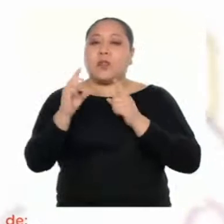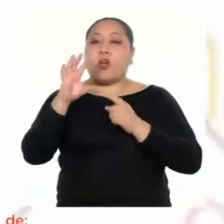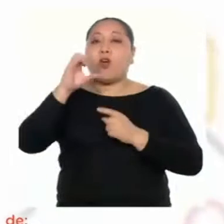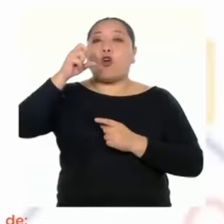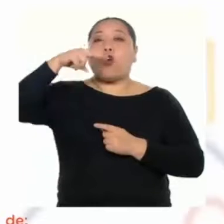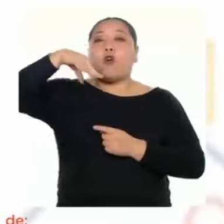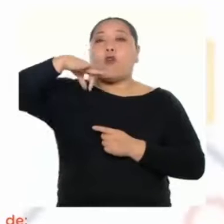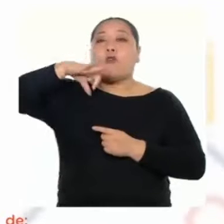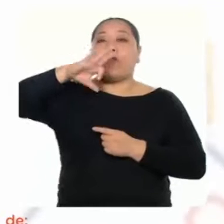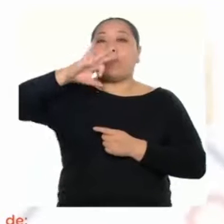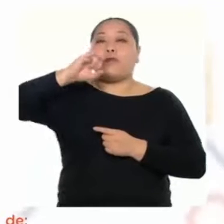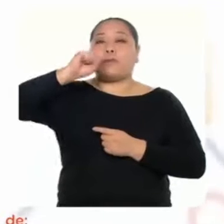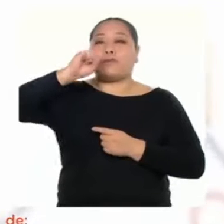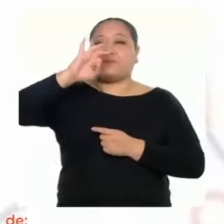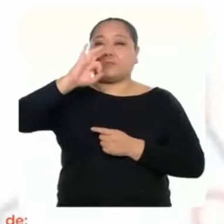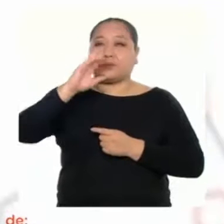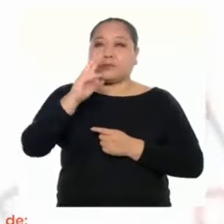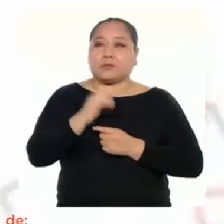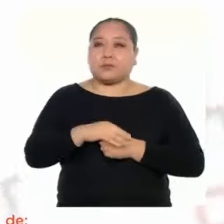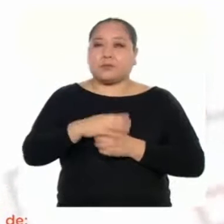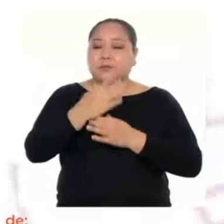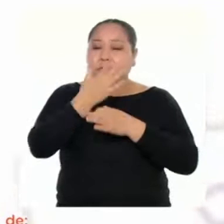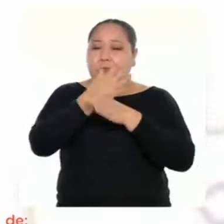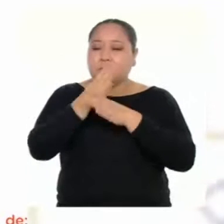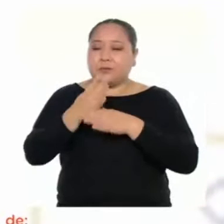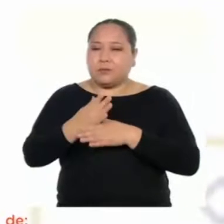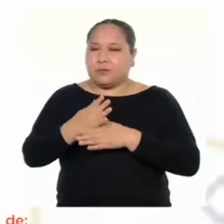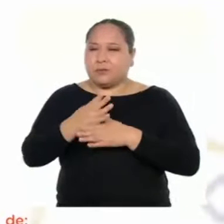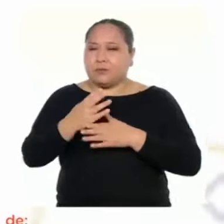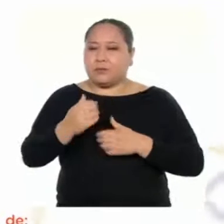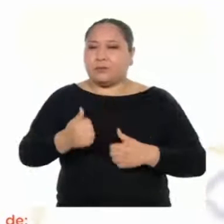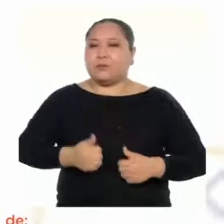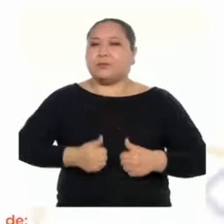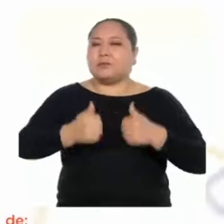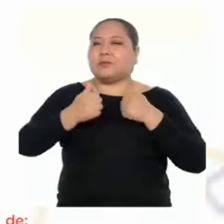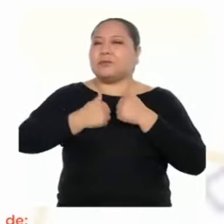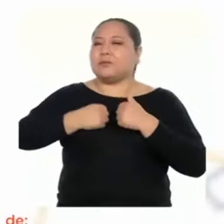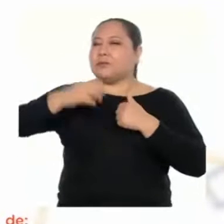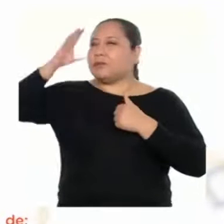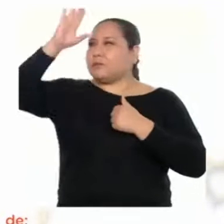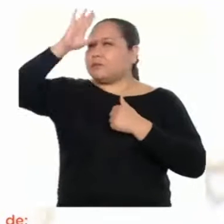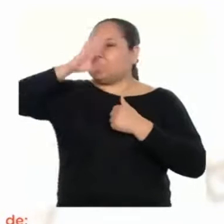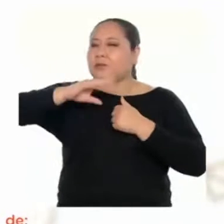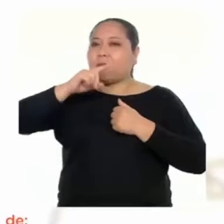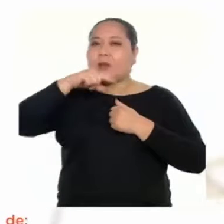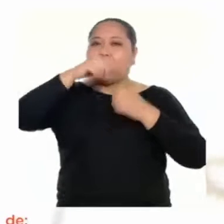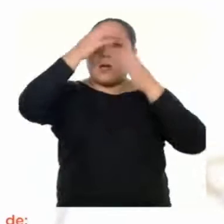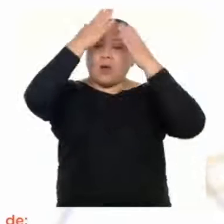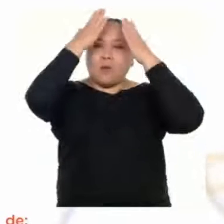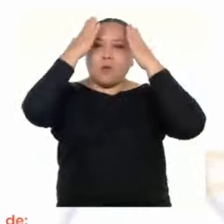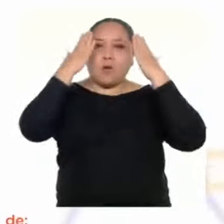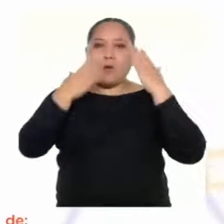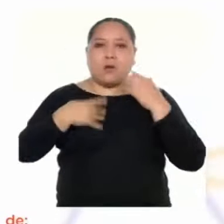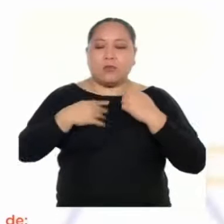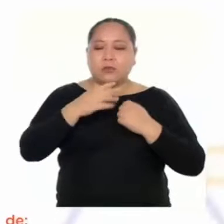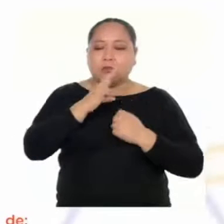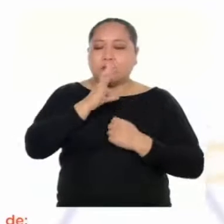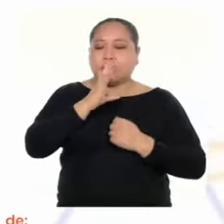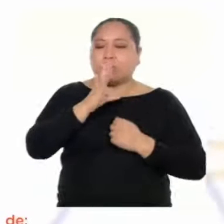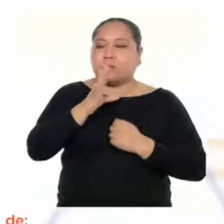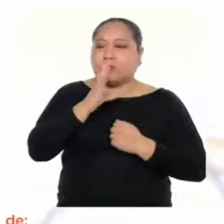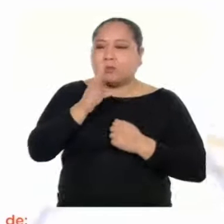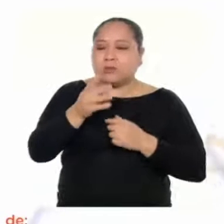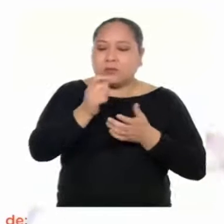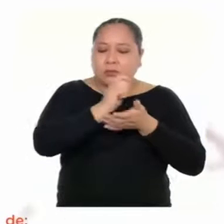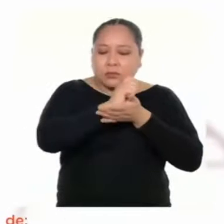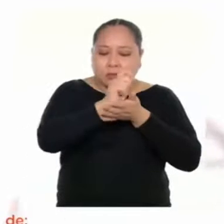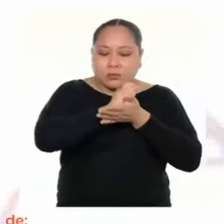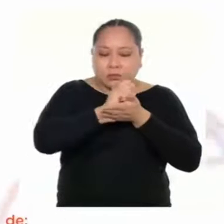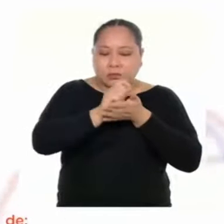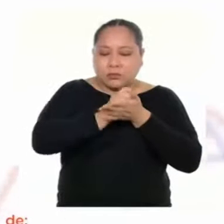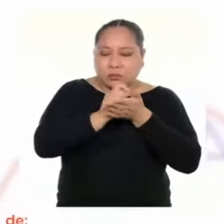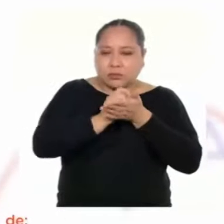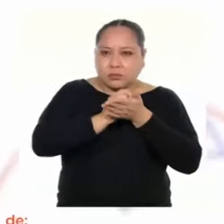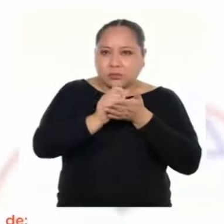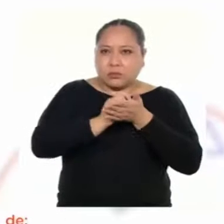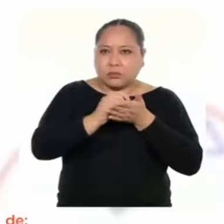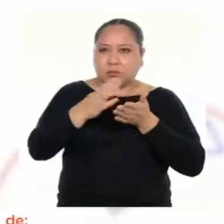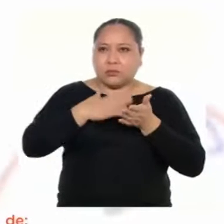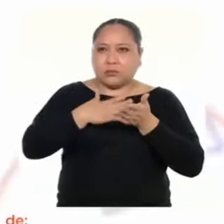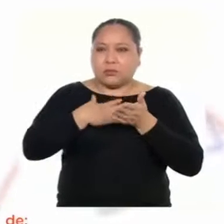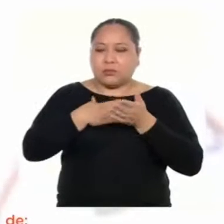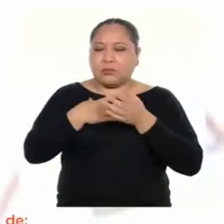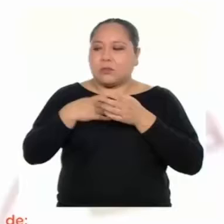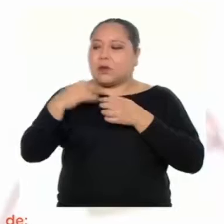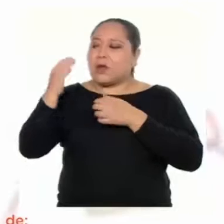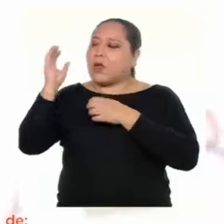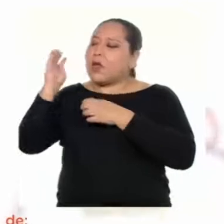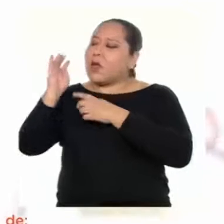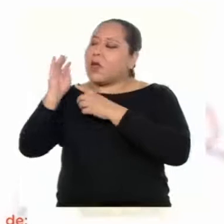confesor, que compartían una vivencia inspirada por Dios. La monja se confesaba y escribía sobre sí misma, o sobre su orden